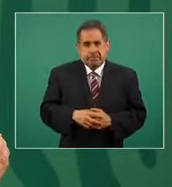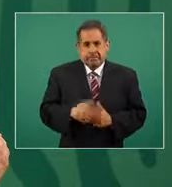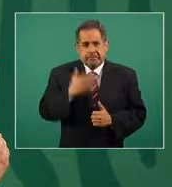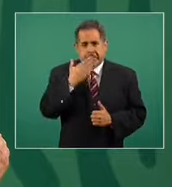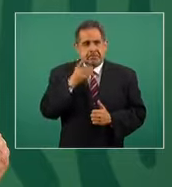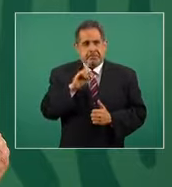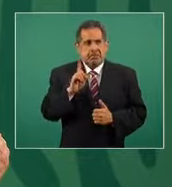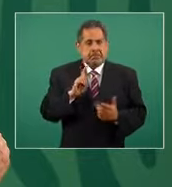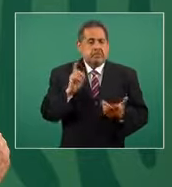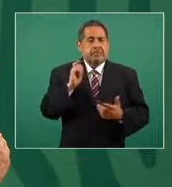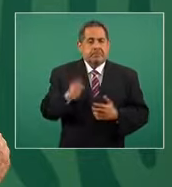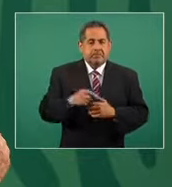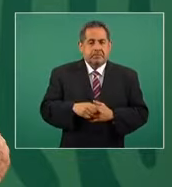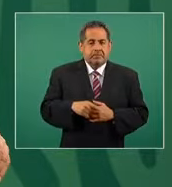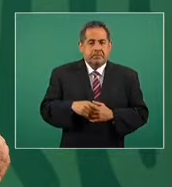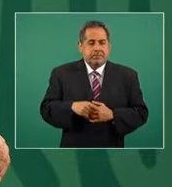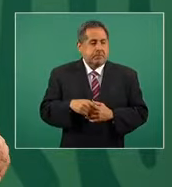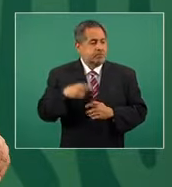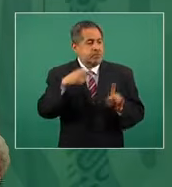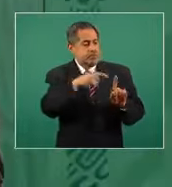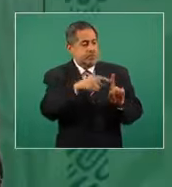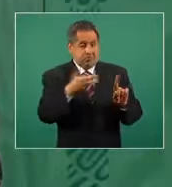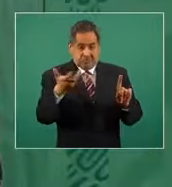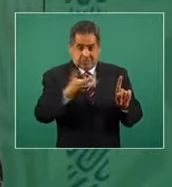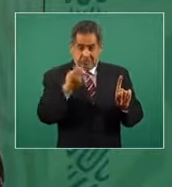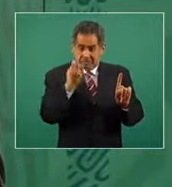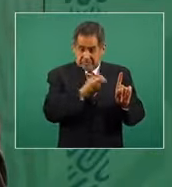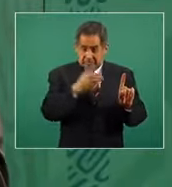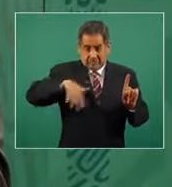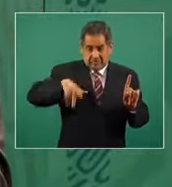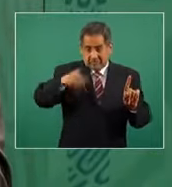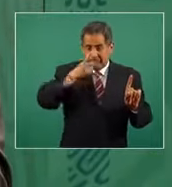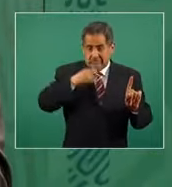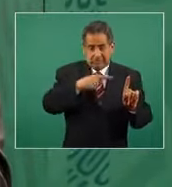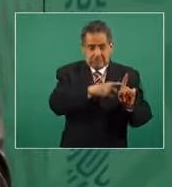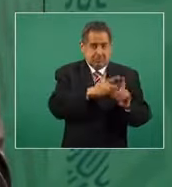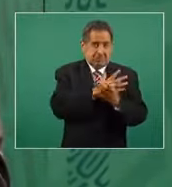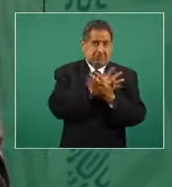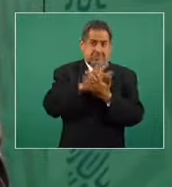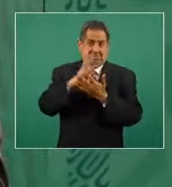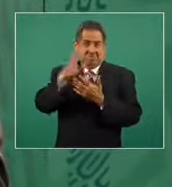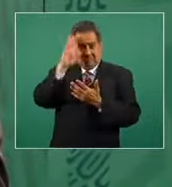el que se tengan comportamientos extravagantes.